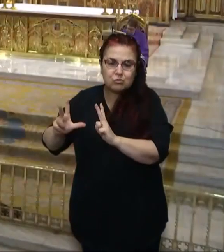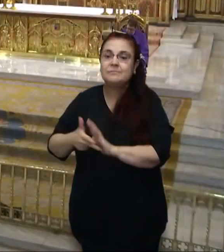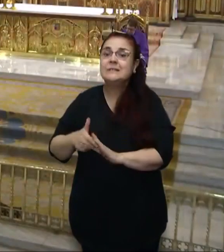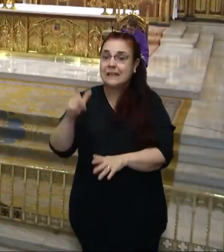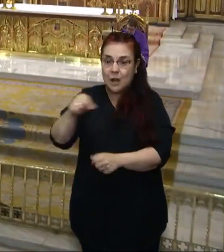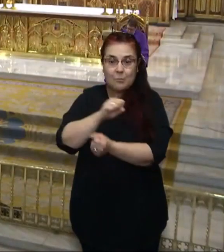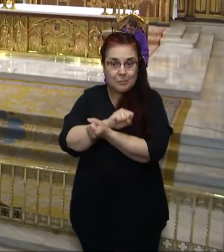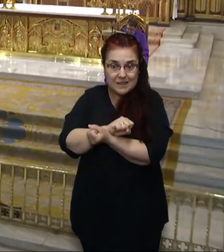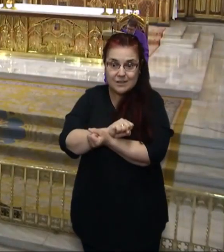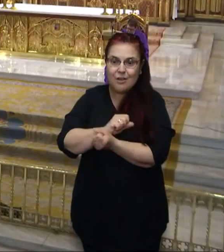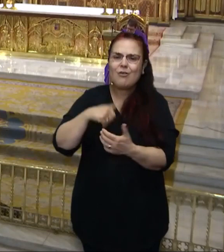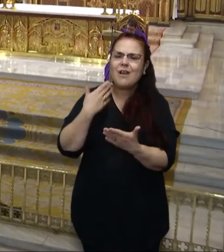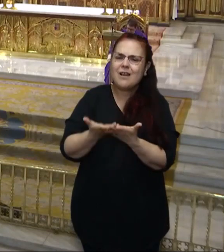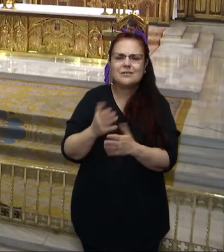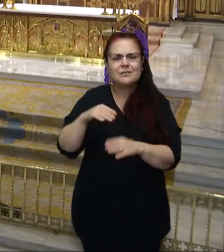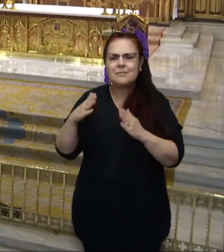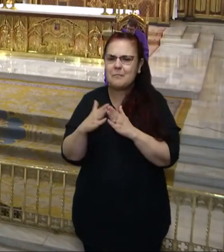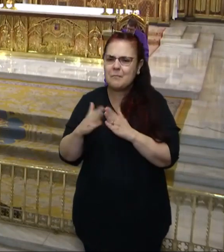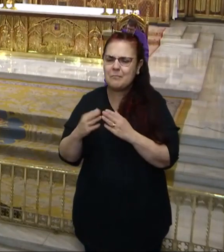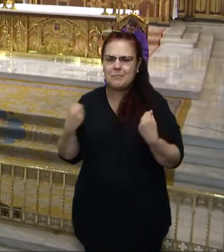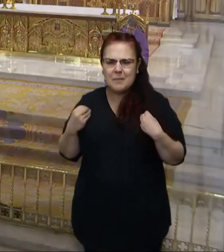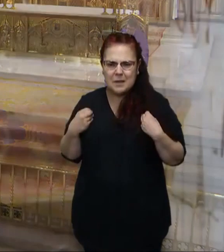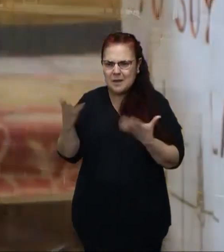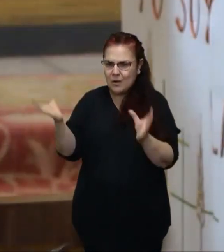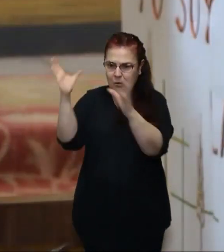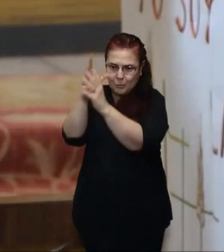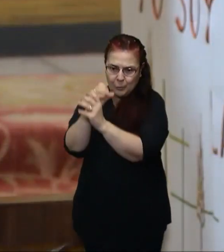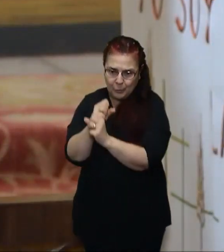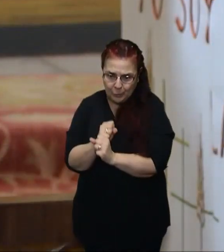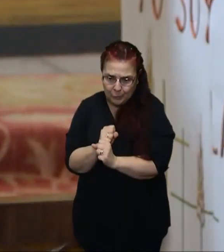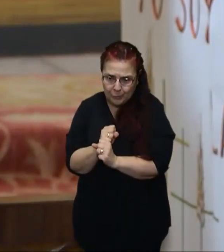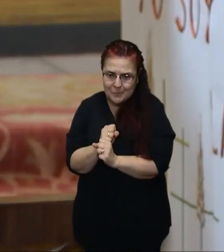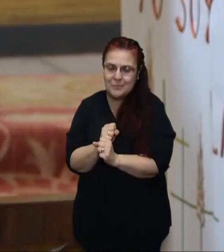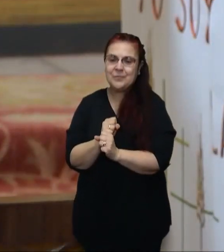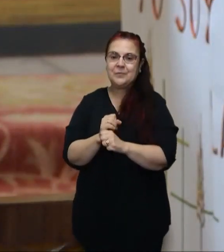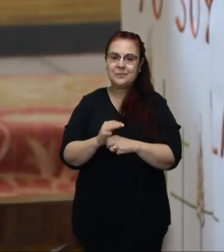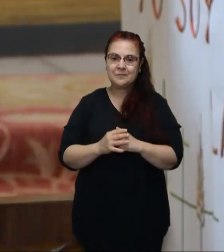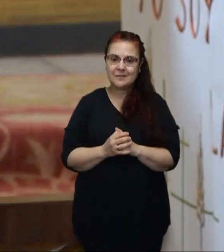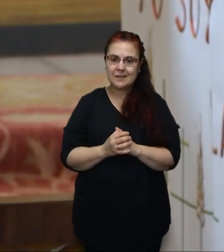prisión a los que habitan en tinieblas.